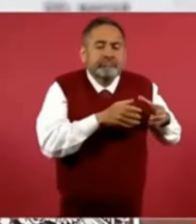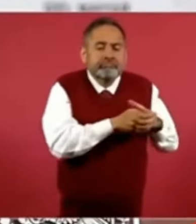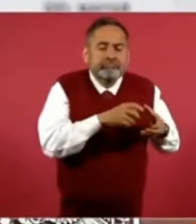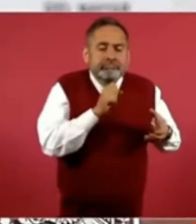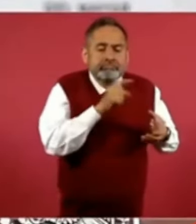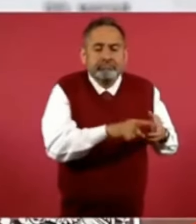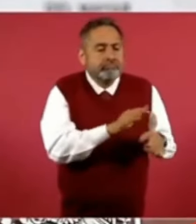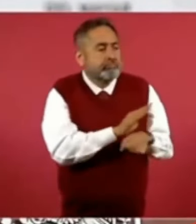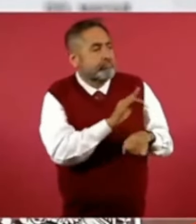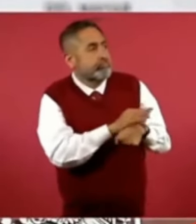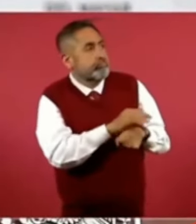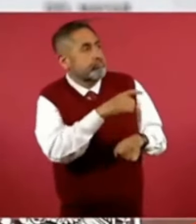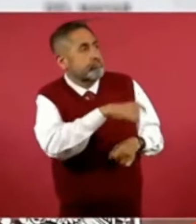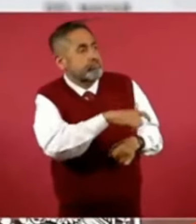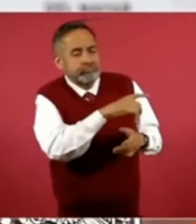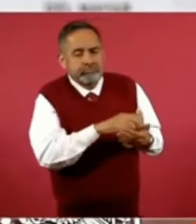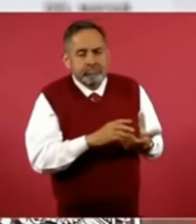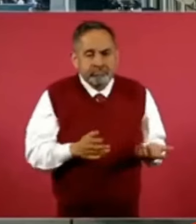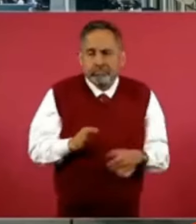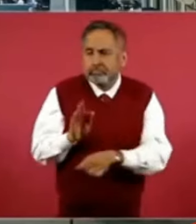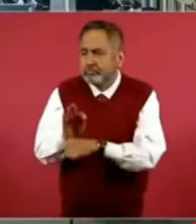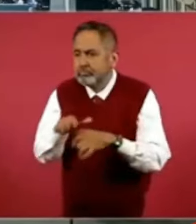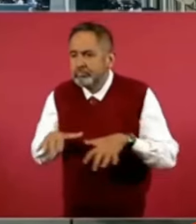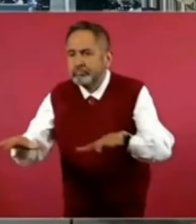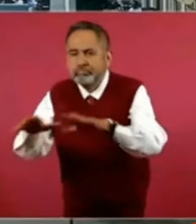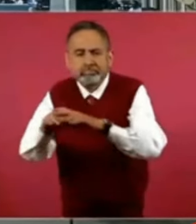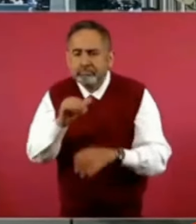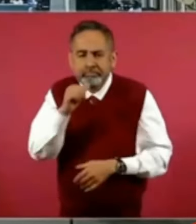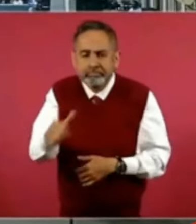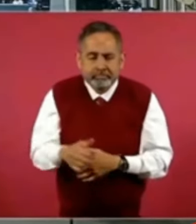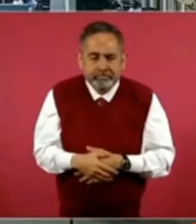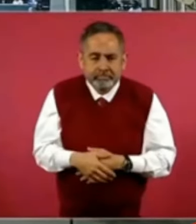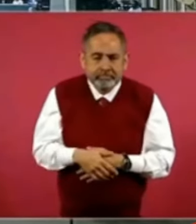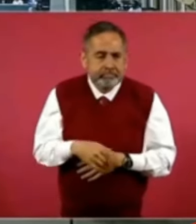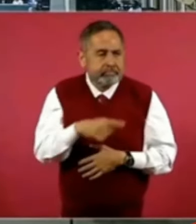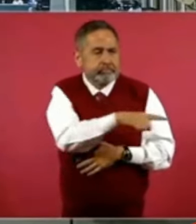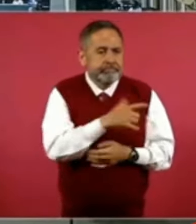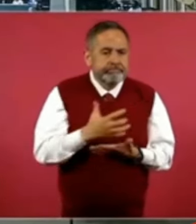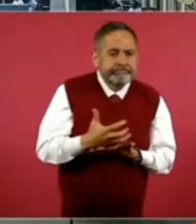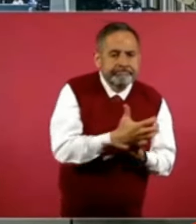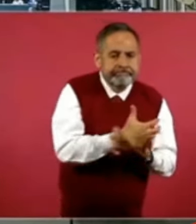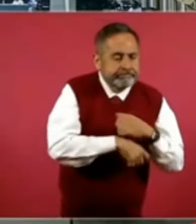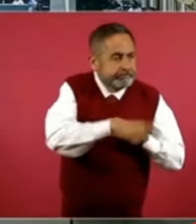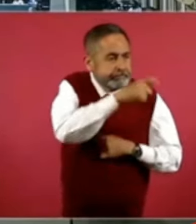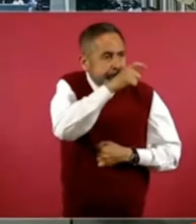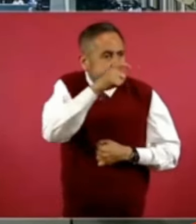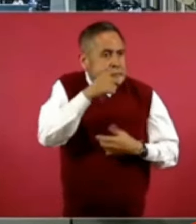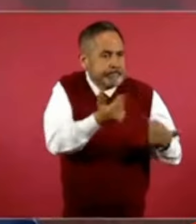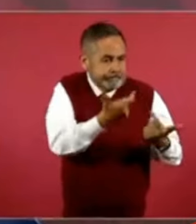de los consumidores de energía eléctrica, sino el afán de lucro.